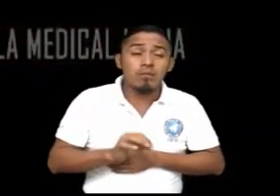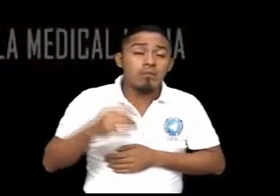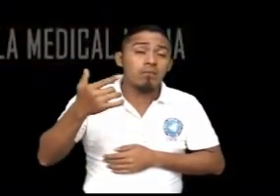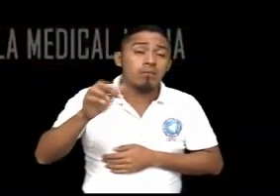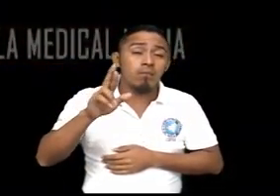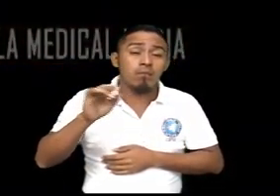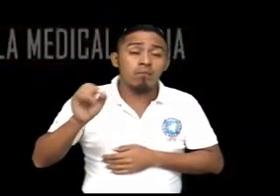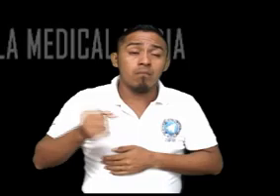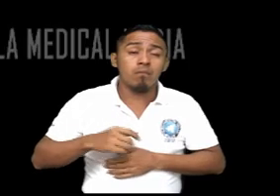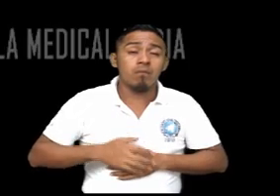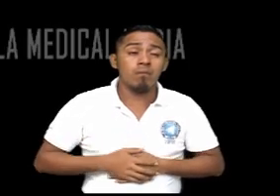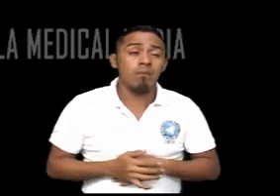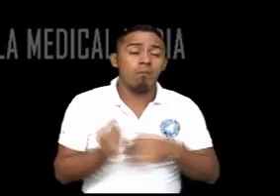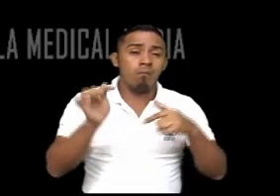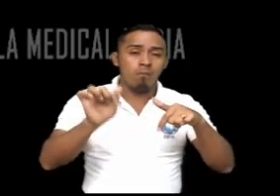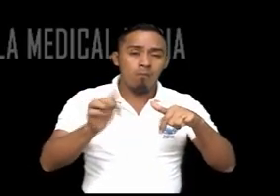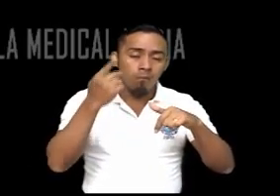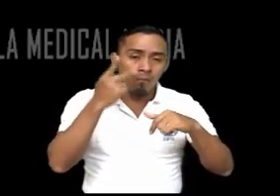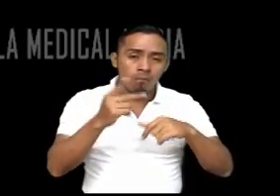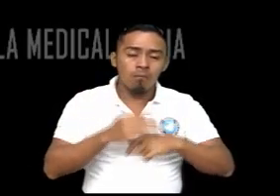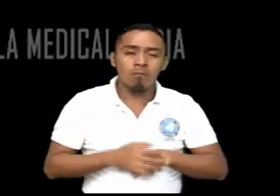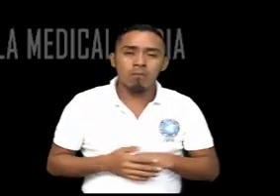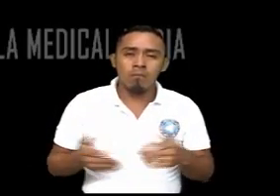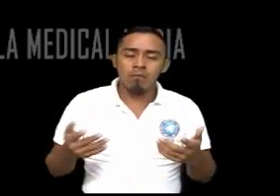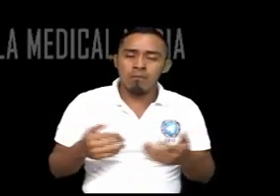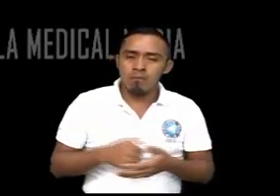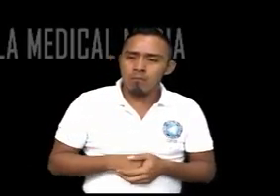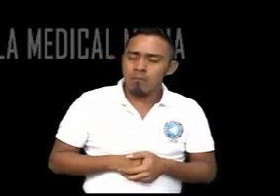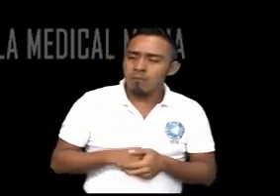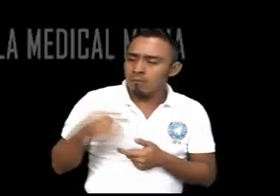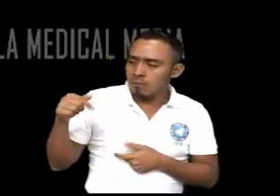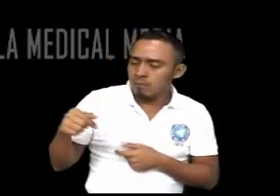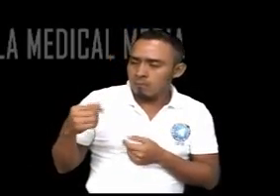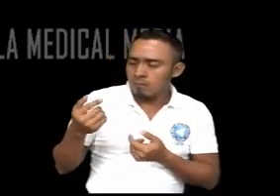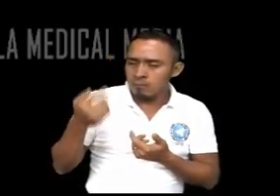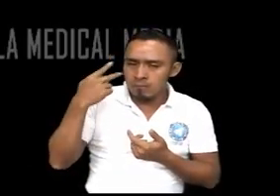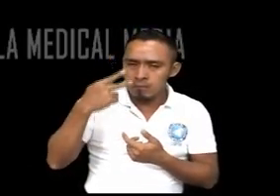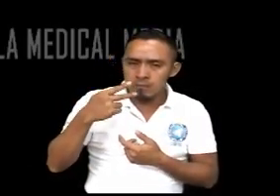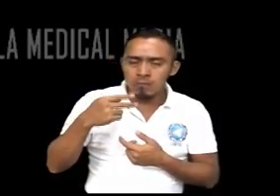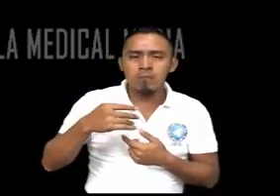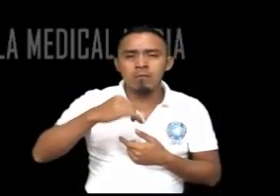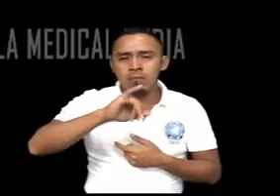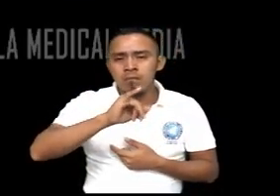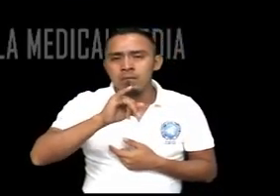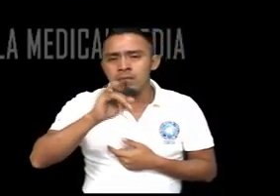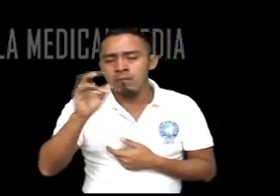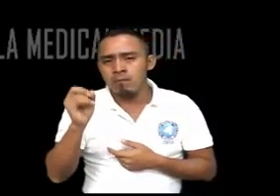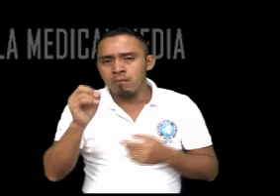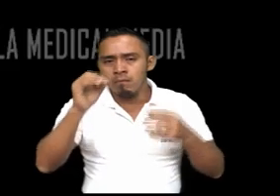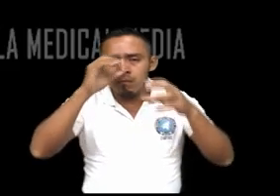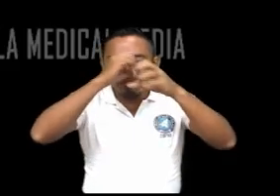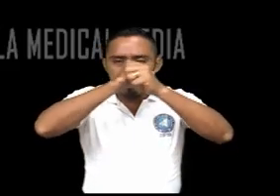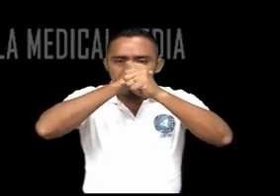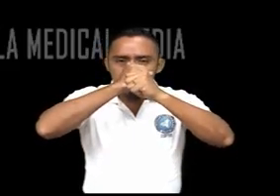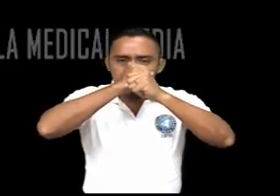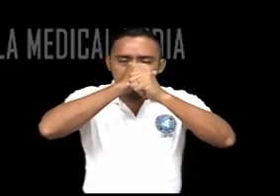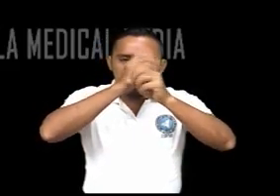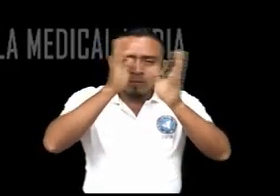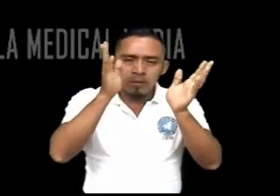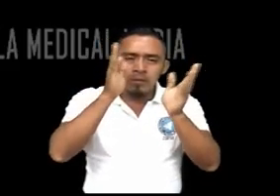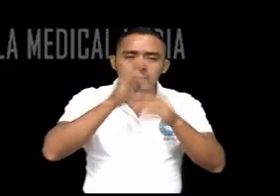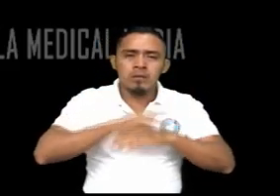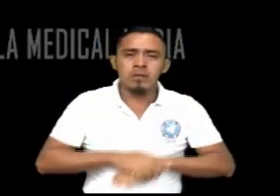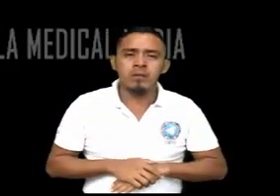ver en la lámpara, que es un microscopio, vemos si realmente está opaco el cristalino y necesita una